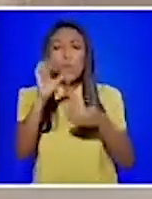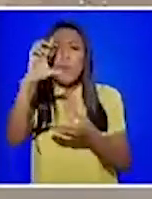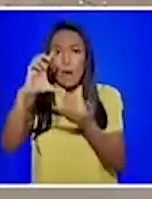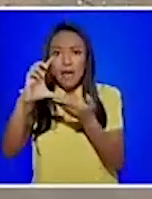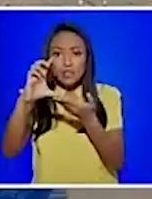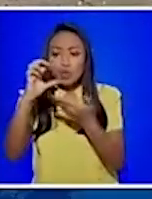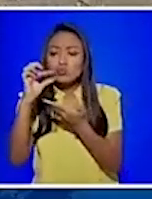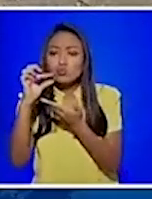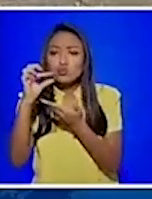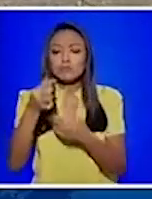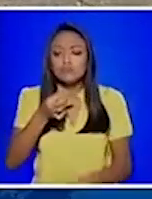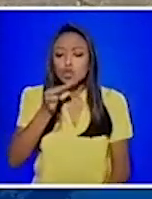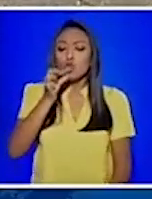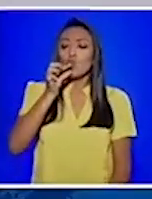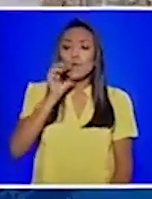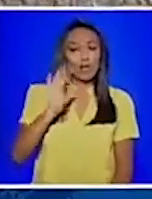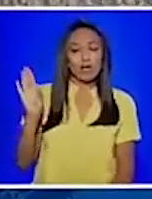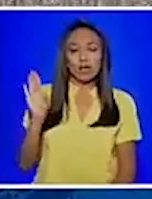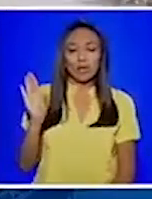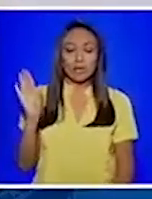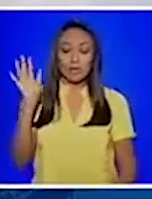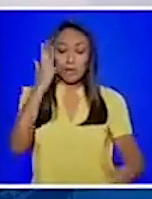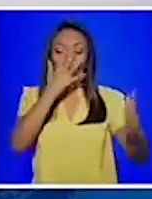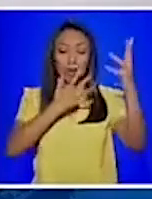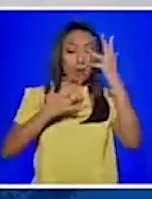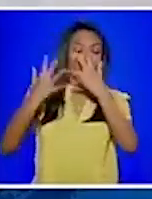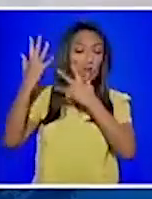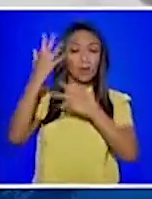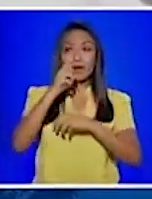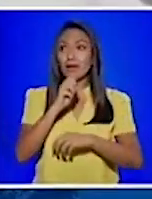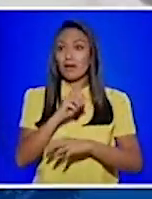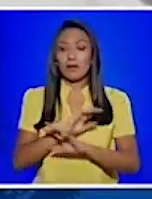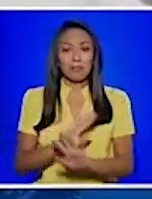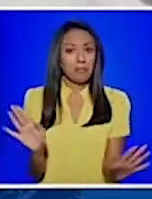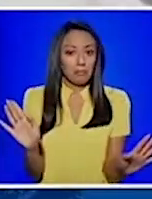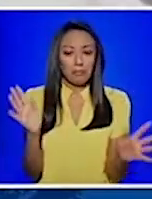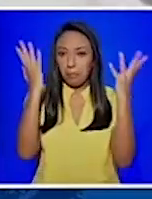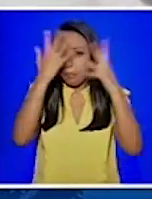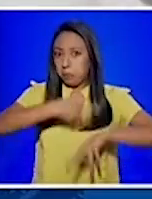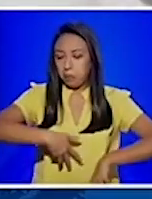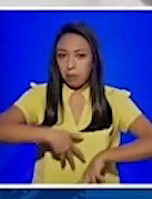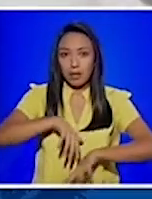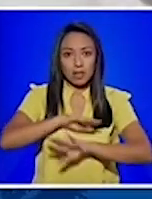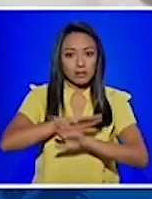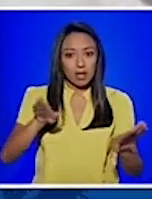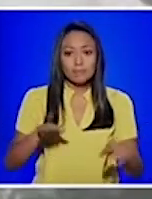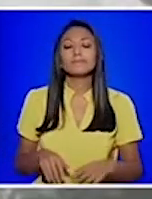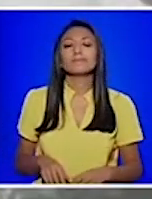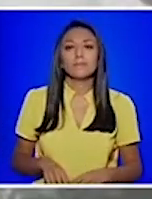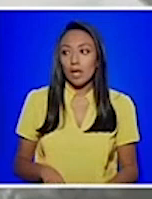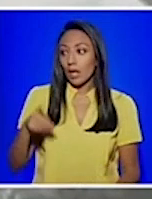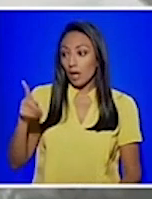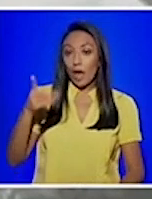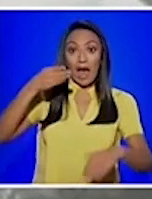de esa bebida e inmediatamente creo que fueron 20 o 30 minutos perdimos el conocimiento nos hicieron